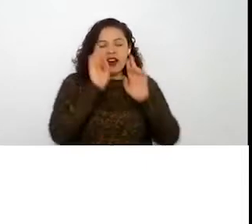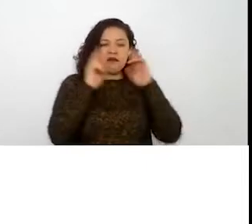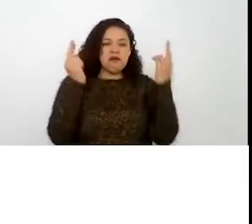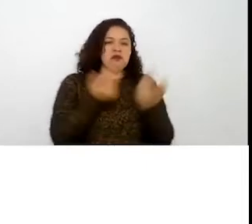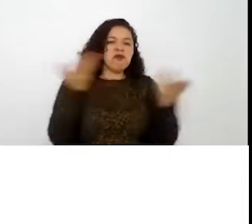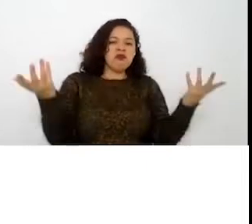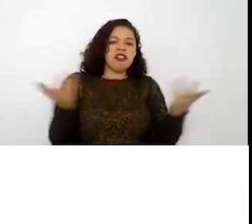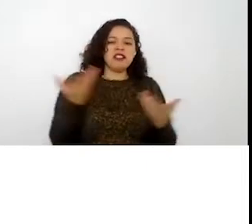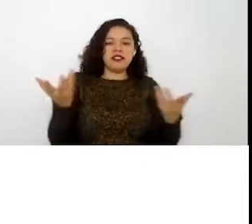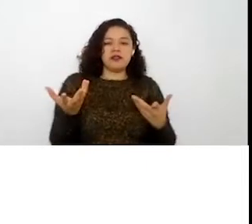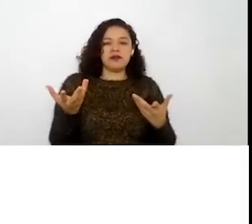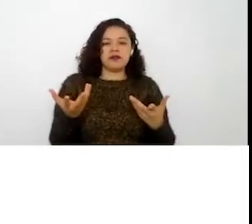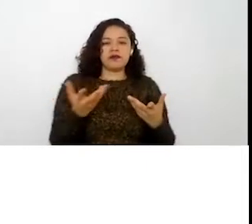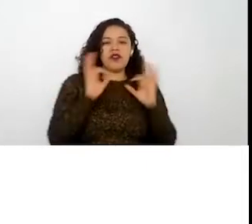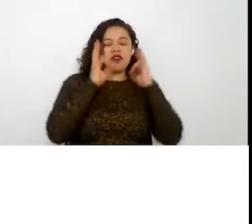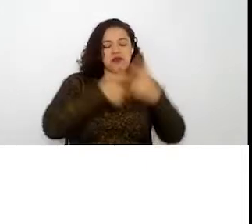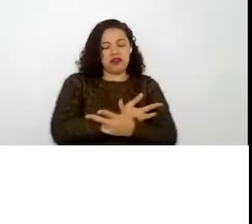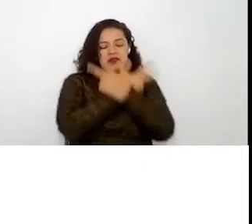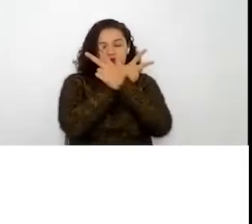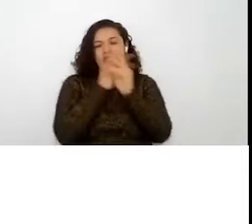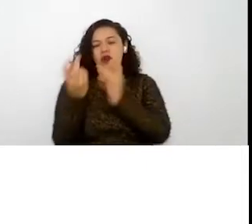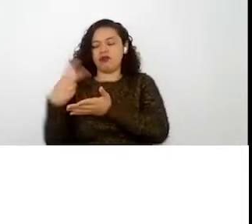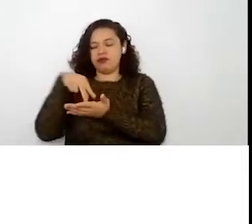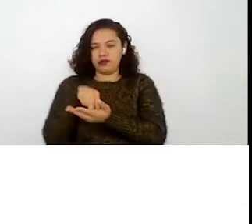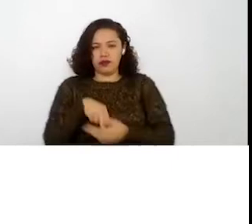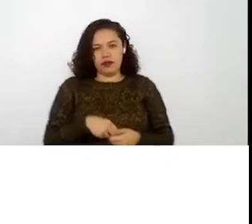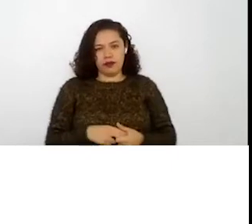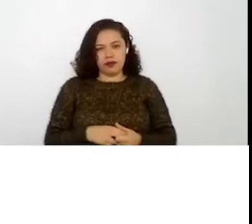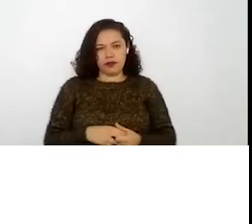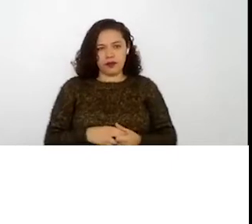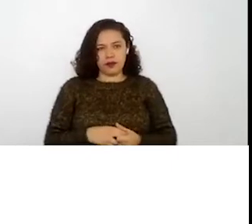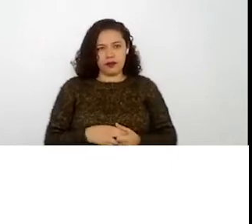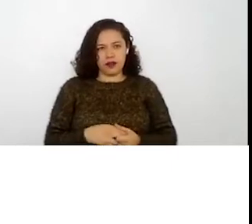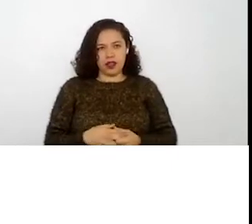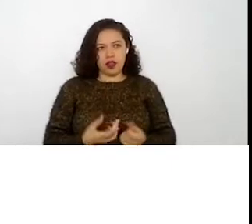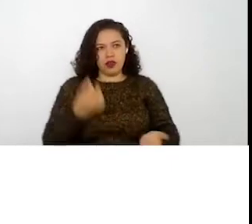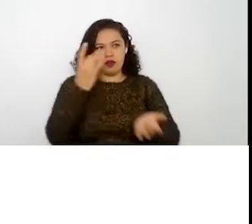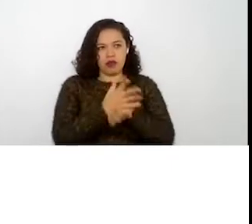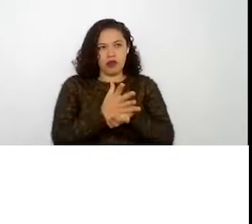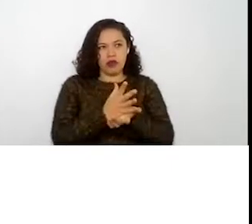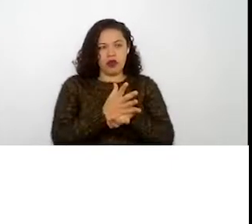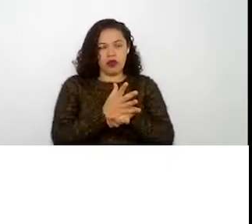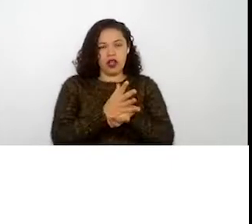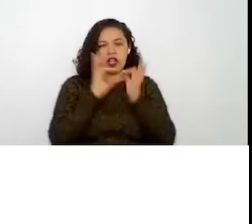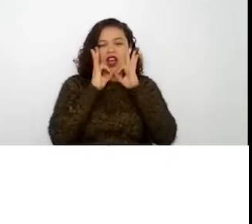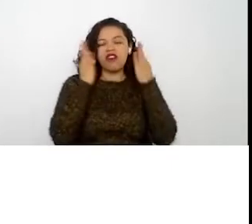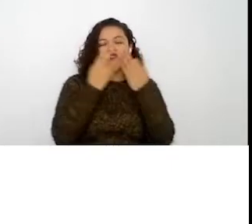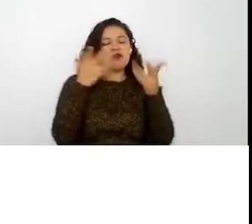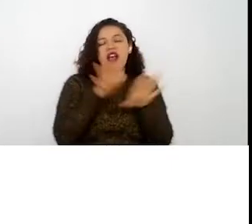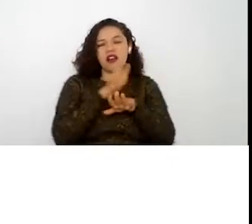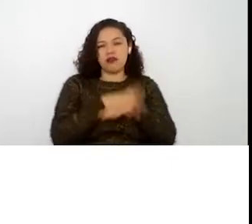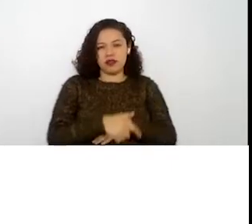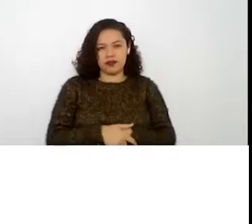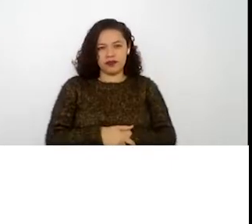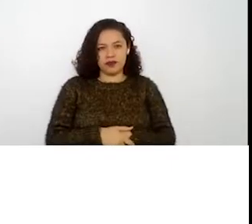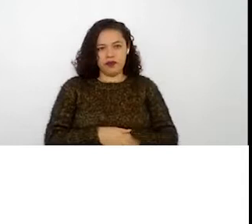que se hayan llevado a cabo o sea de madera virtual o de forma presencial simplemente Pues cambia el medio no vamos a